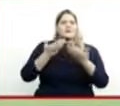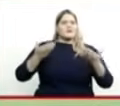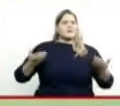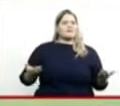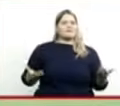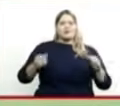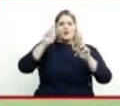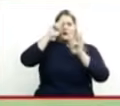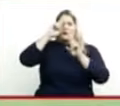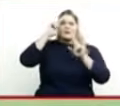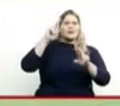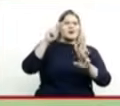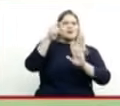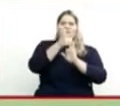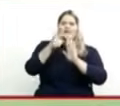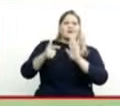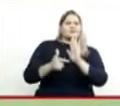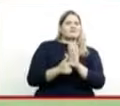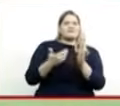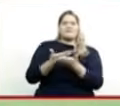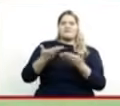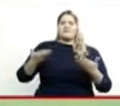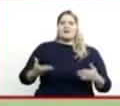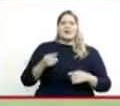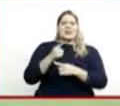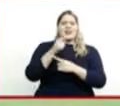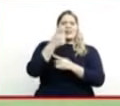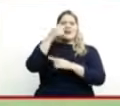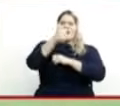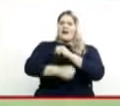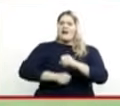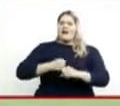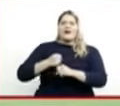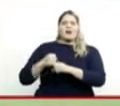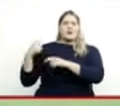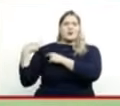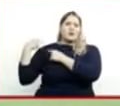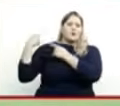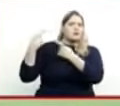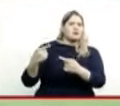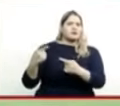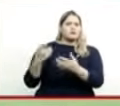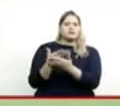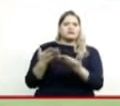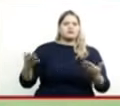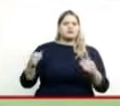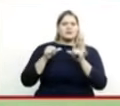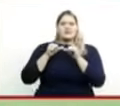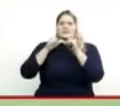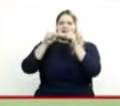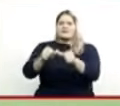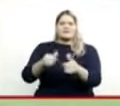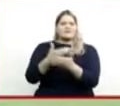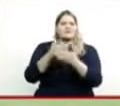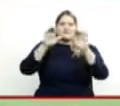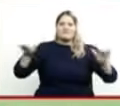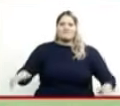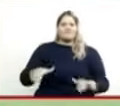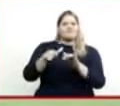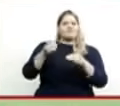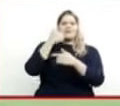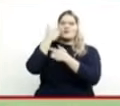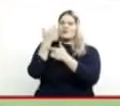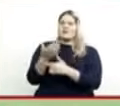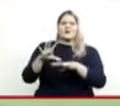por más de una década de oscurantismo, todavía ostentan cargo de elección popular y se oponen a